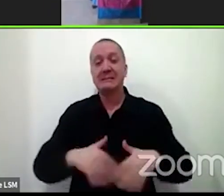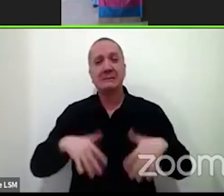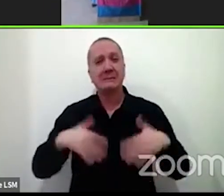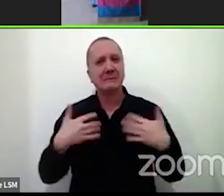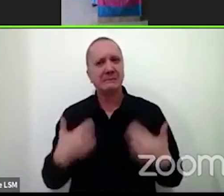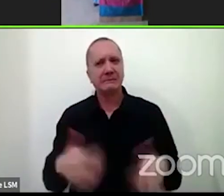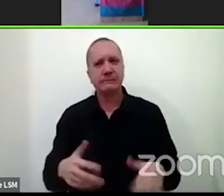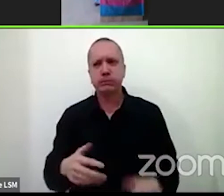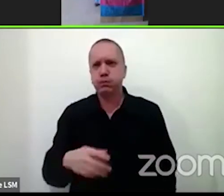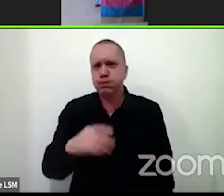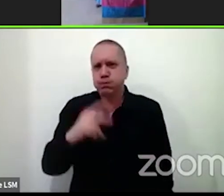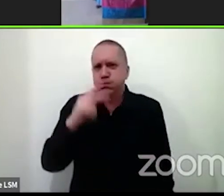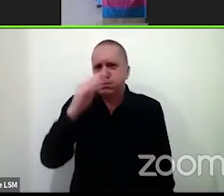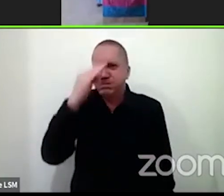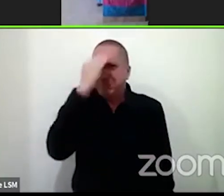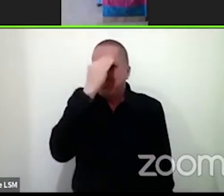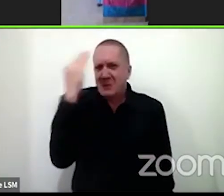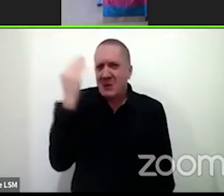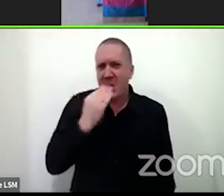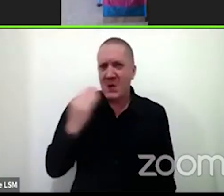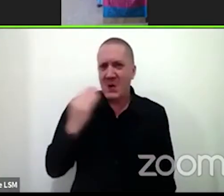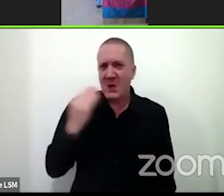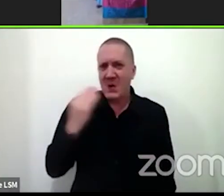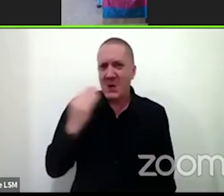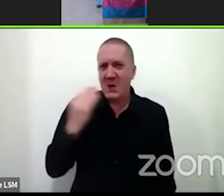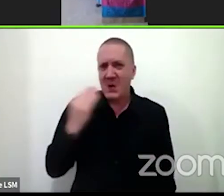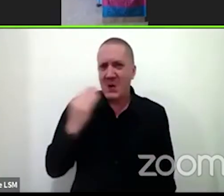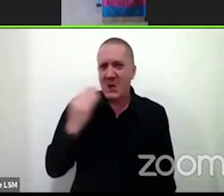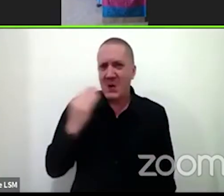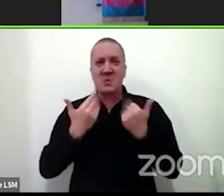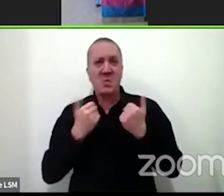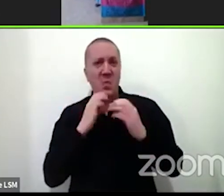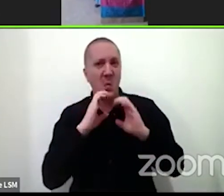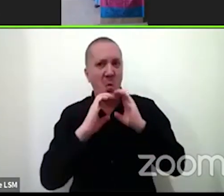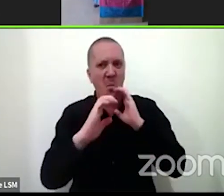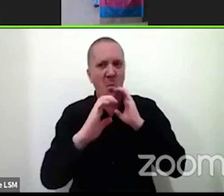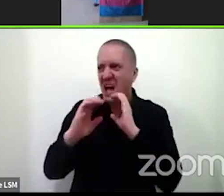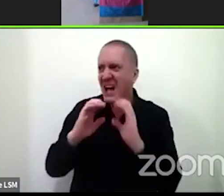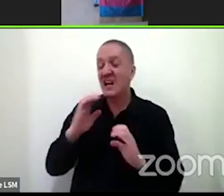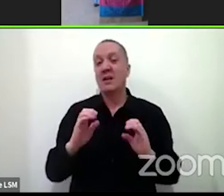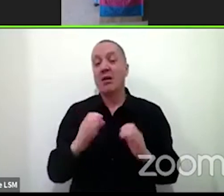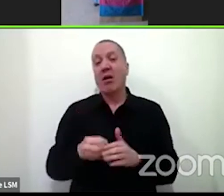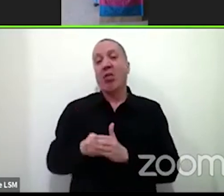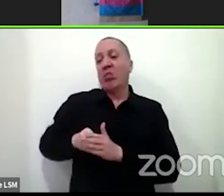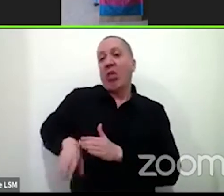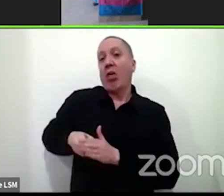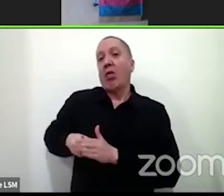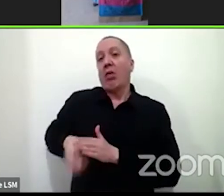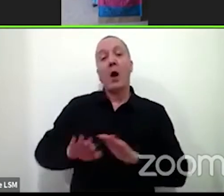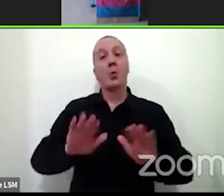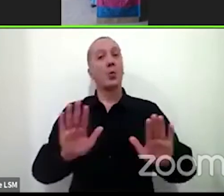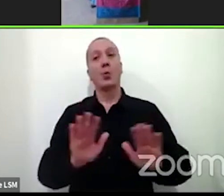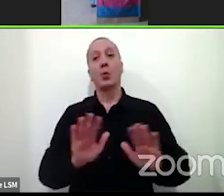finalizando así con la total incomunicación, con el dicho pretexto de respetar las instrucciones